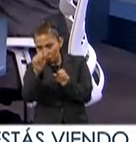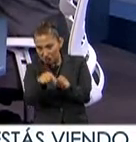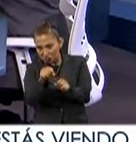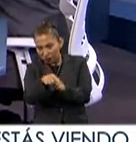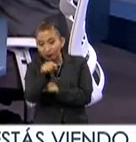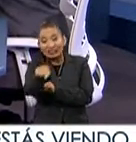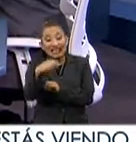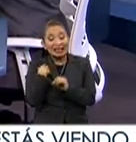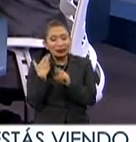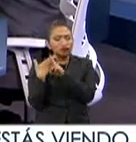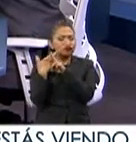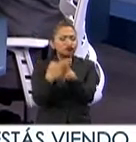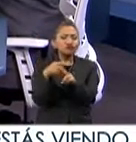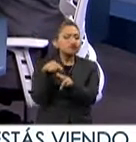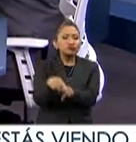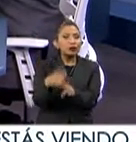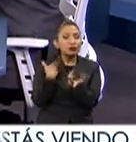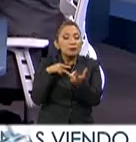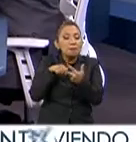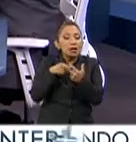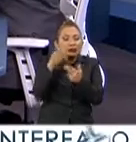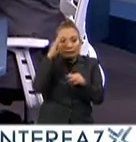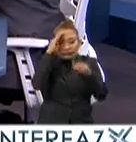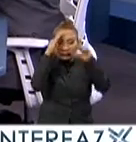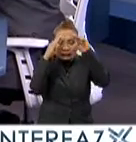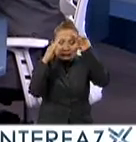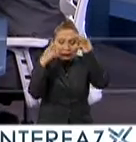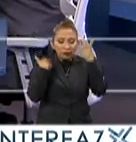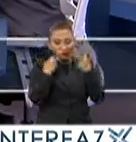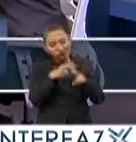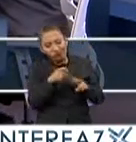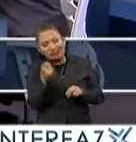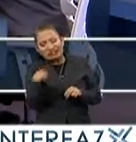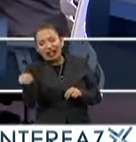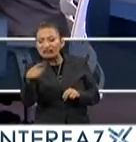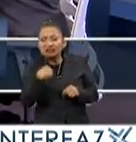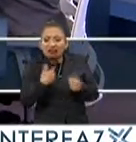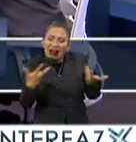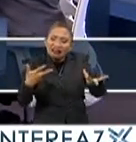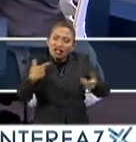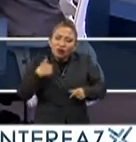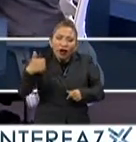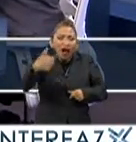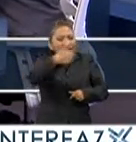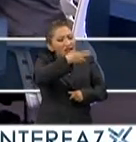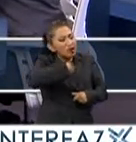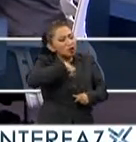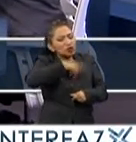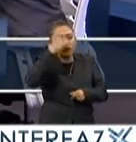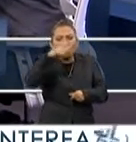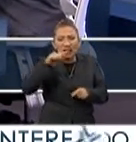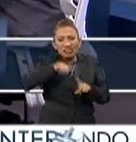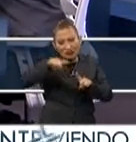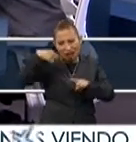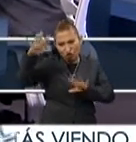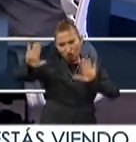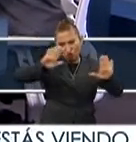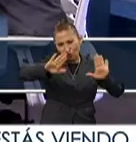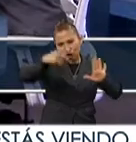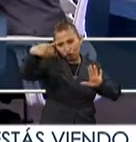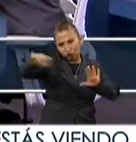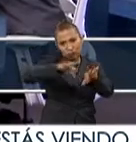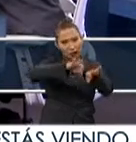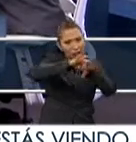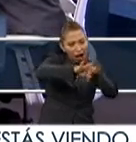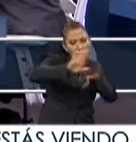que este tipo de conmemoraciones nos da pie a pensar, a reflexionar sobre qué estamos haciendo cada uno de nosotros desde distintas trincheras y